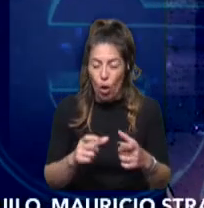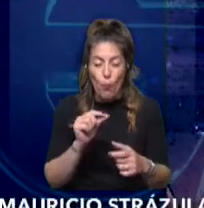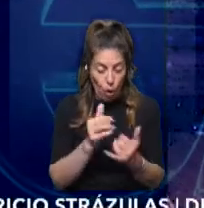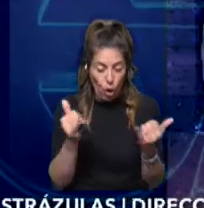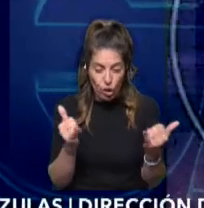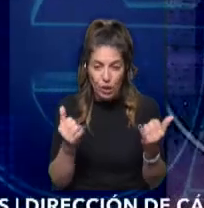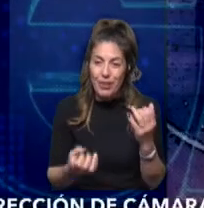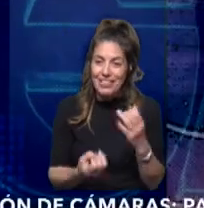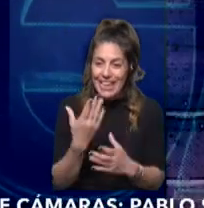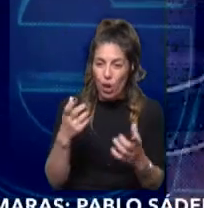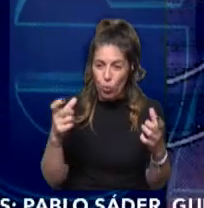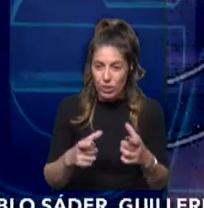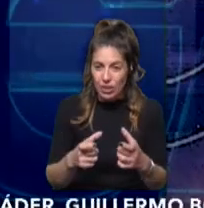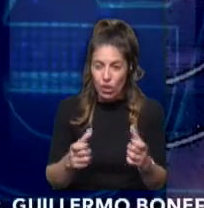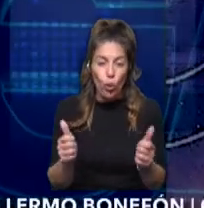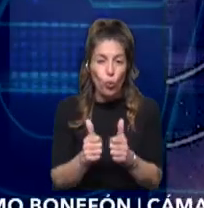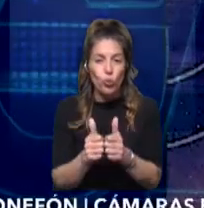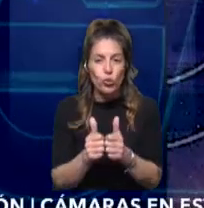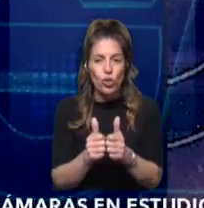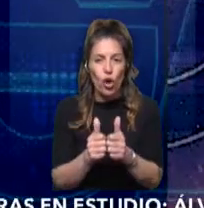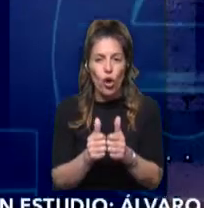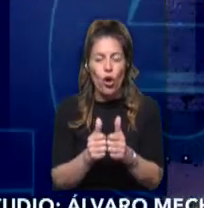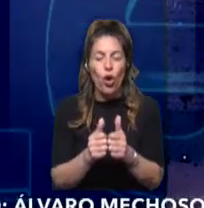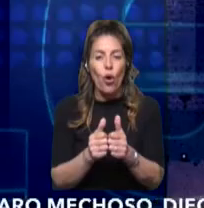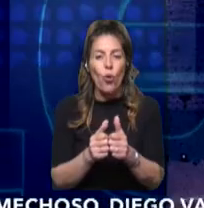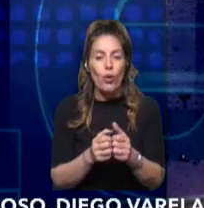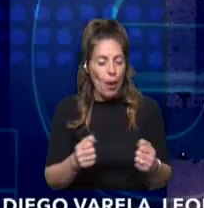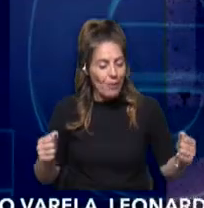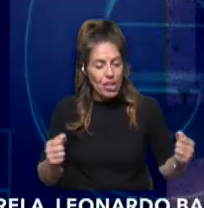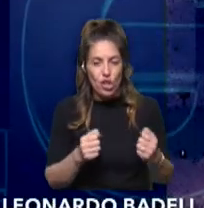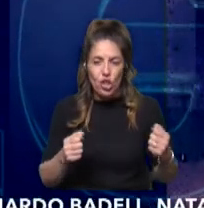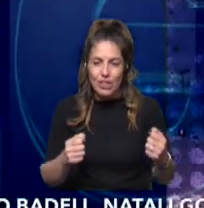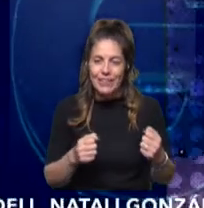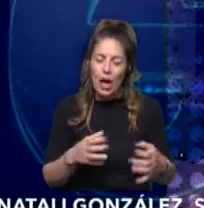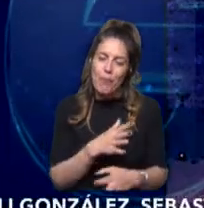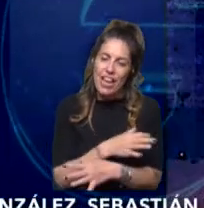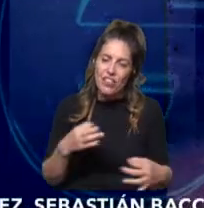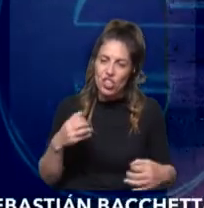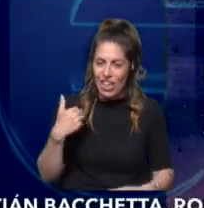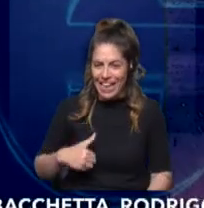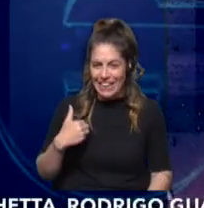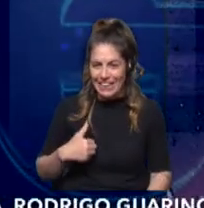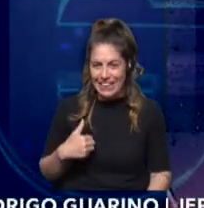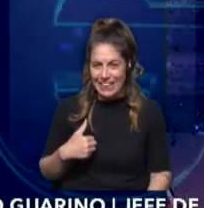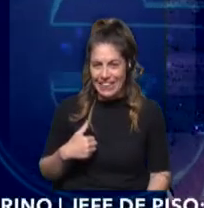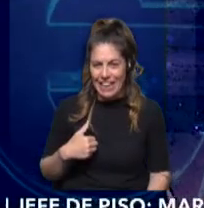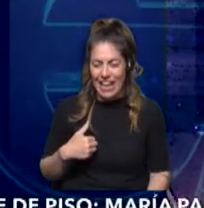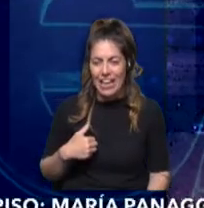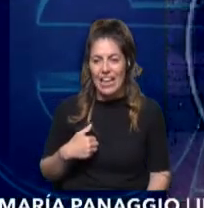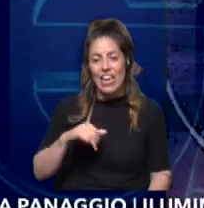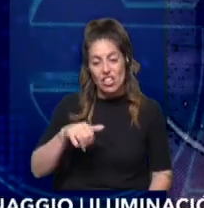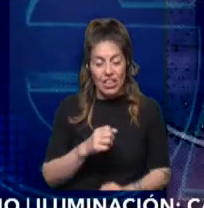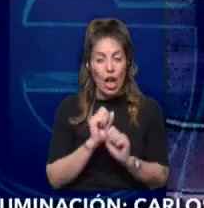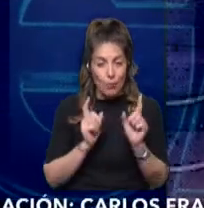tiempo sacamos un disco junto con Milagros Caliba, una bandoneonista maravillosa argentina. El disco se llama Material Urgente y ya lo